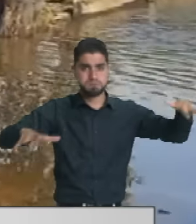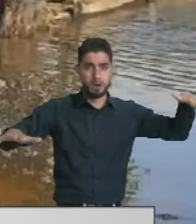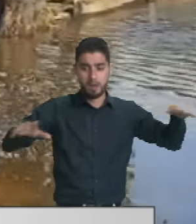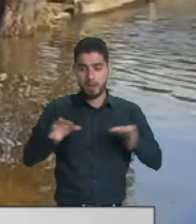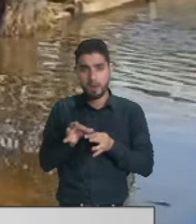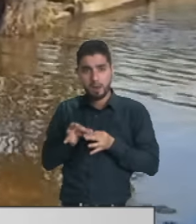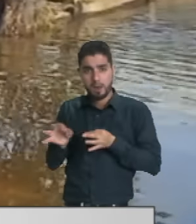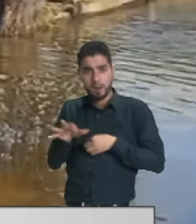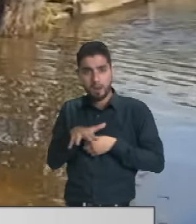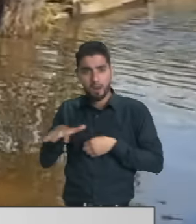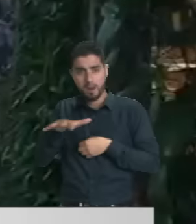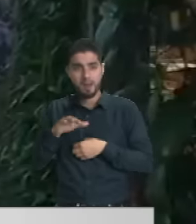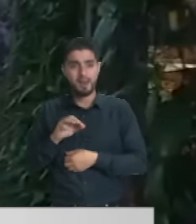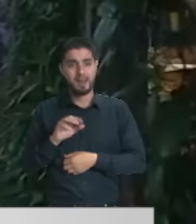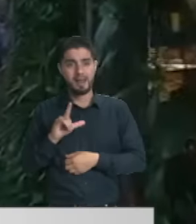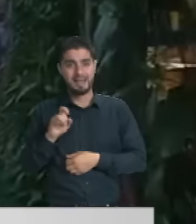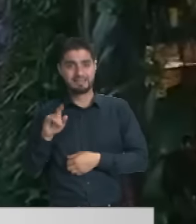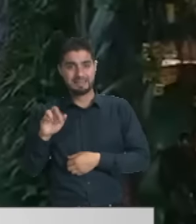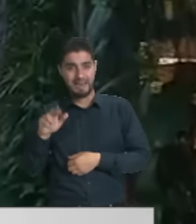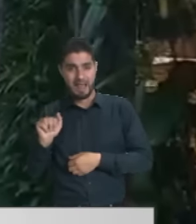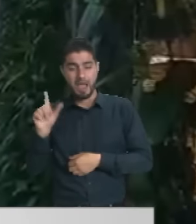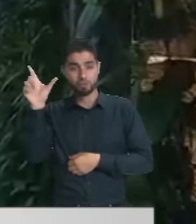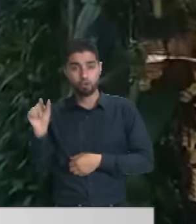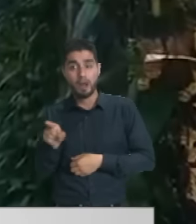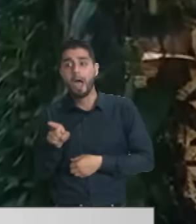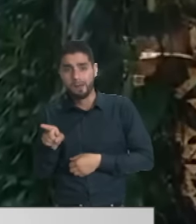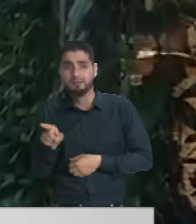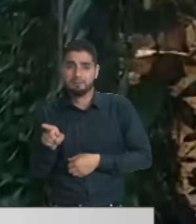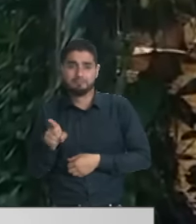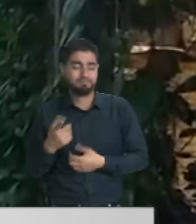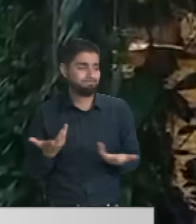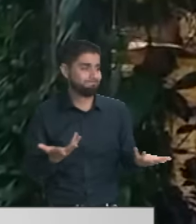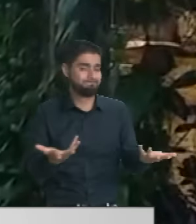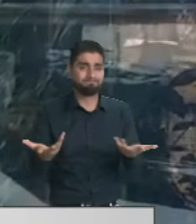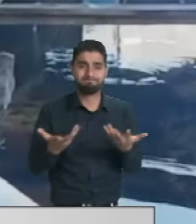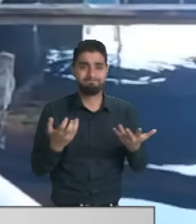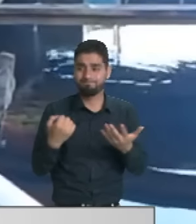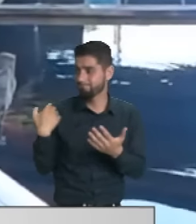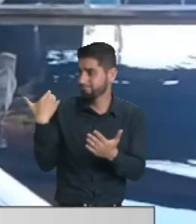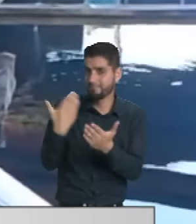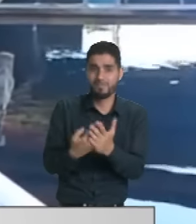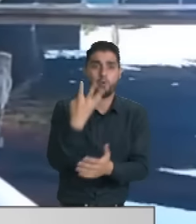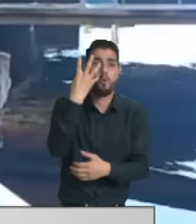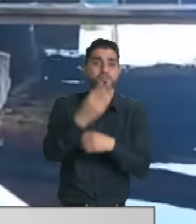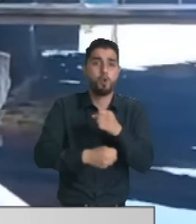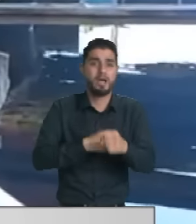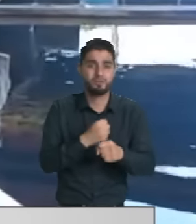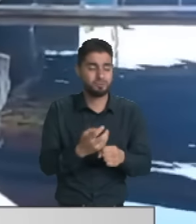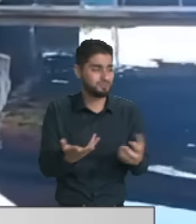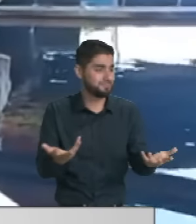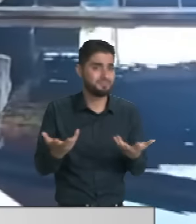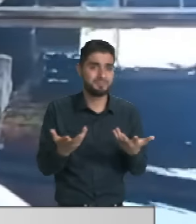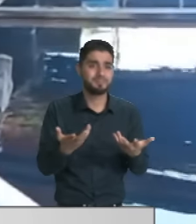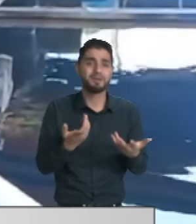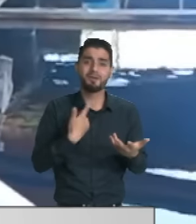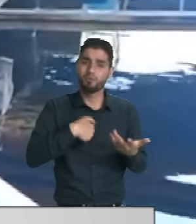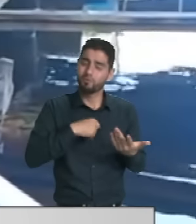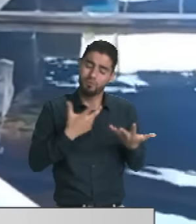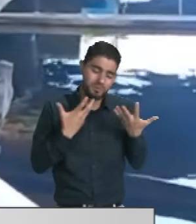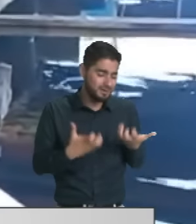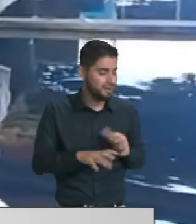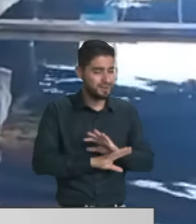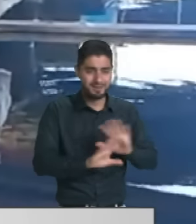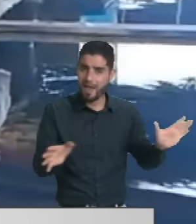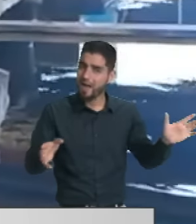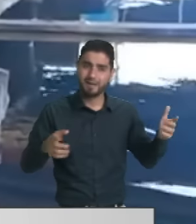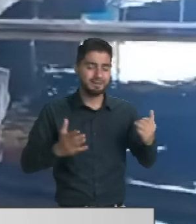corregimiento de La Sierpe en Majagual, Sucre, viven una pesadilla a punto de cumplir 4 años. Nosotros queremos que nos tape ese Caregato,